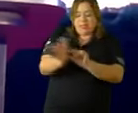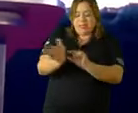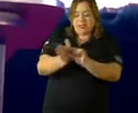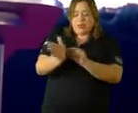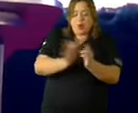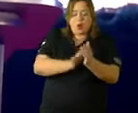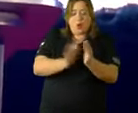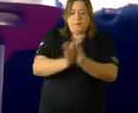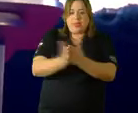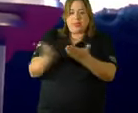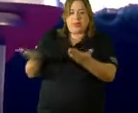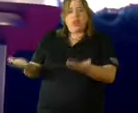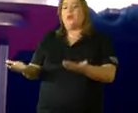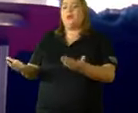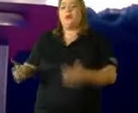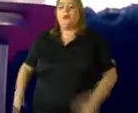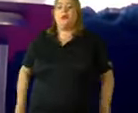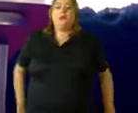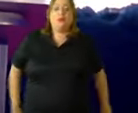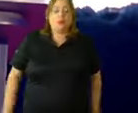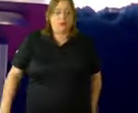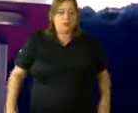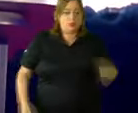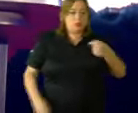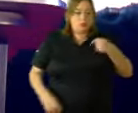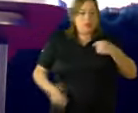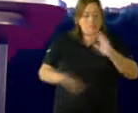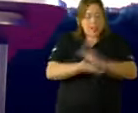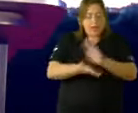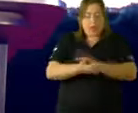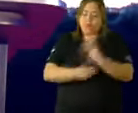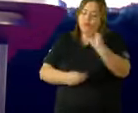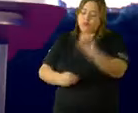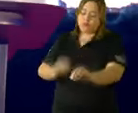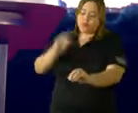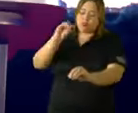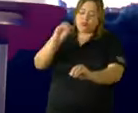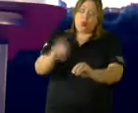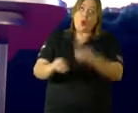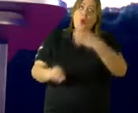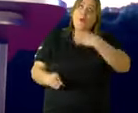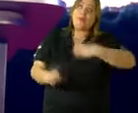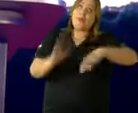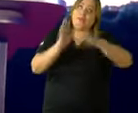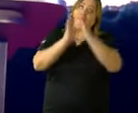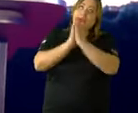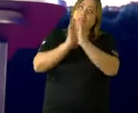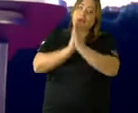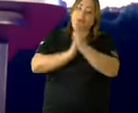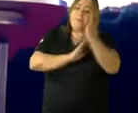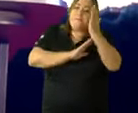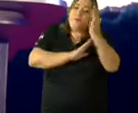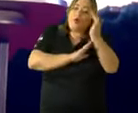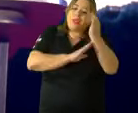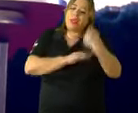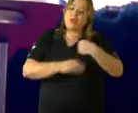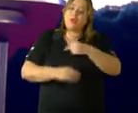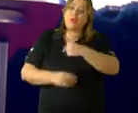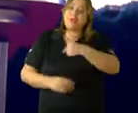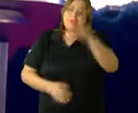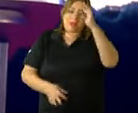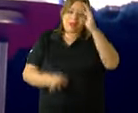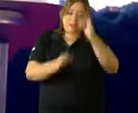usted deposita o ni siquiera ha depositado pero lo está creyendo. Es pues la fe, Hebreos 11:1,